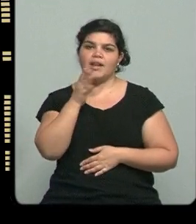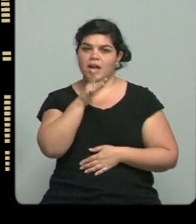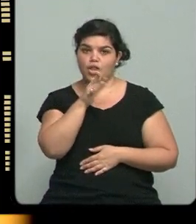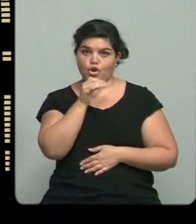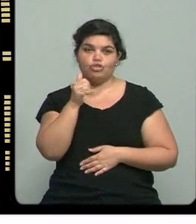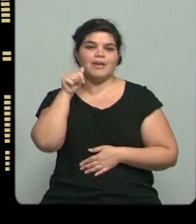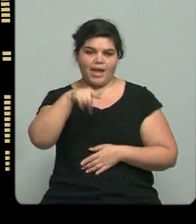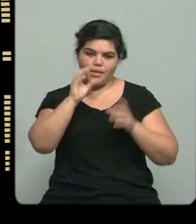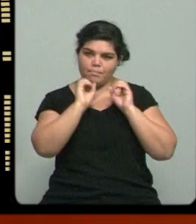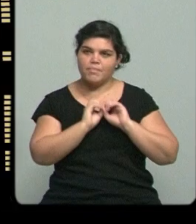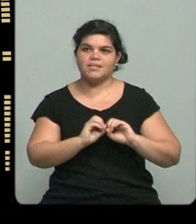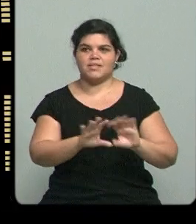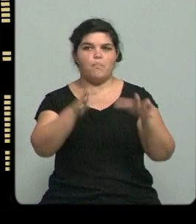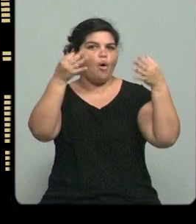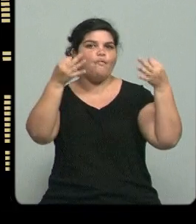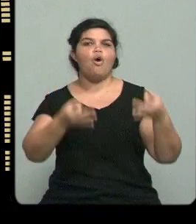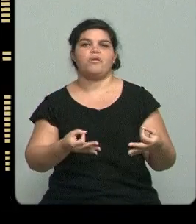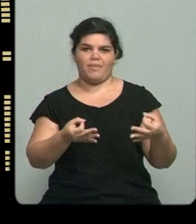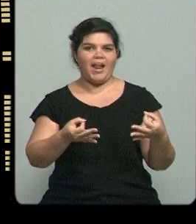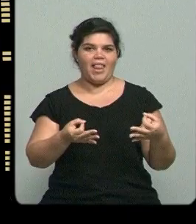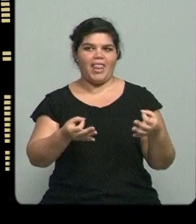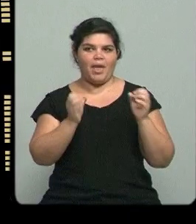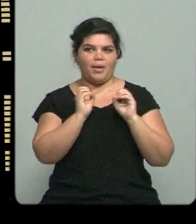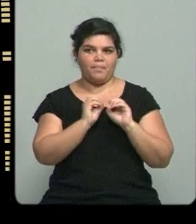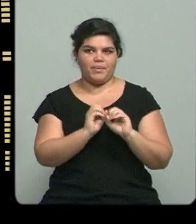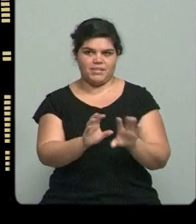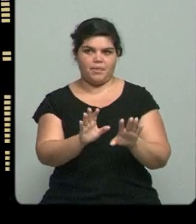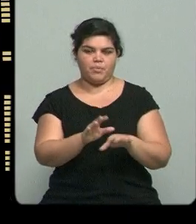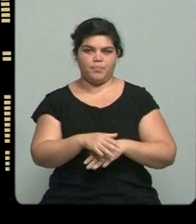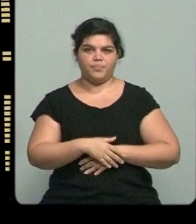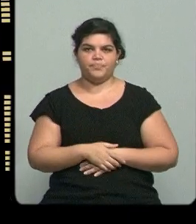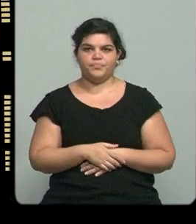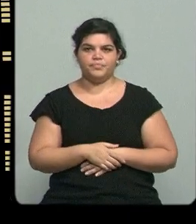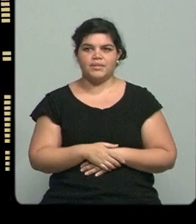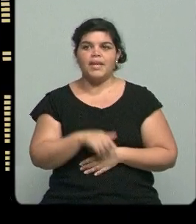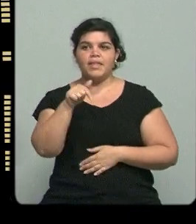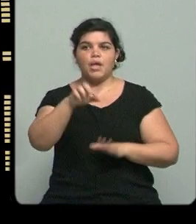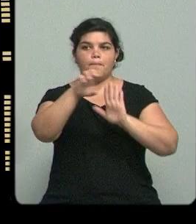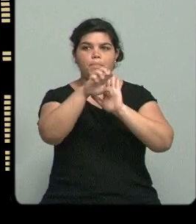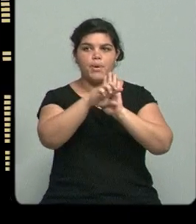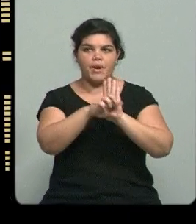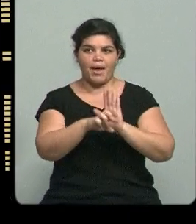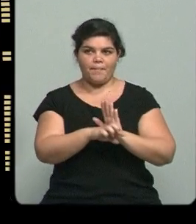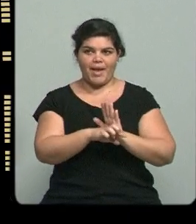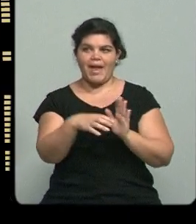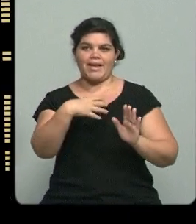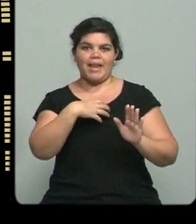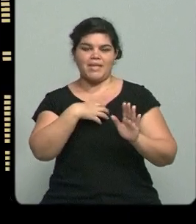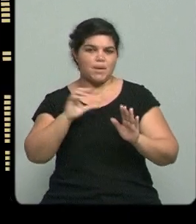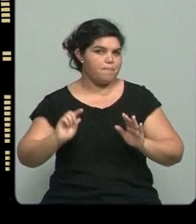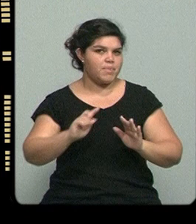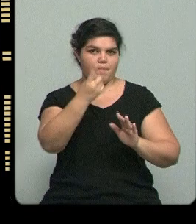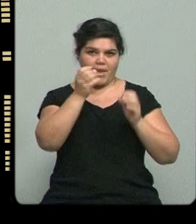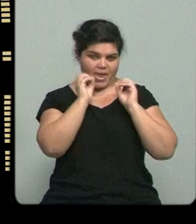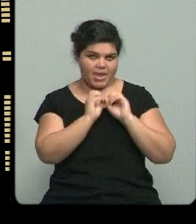abril. Ahí dimos inicio formalmente y pusimos en marcha este programa. Esta clase inaugural